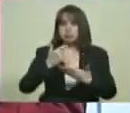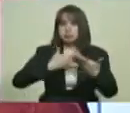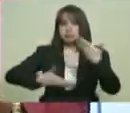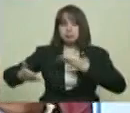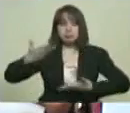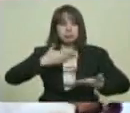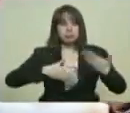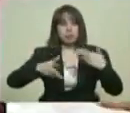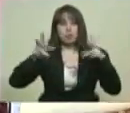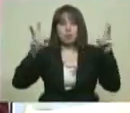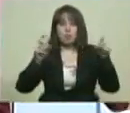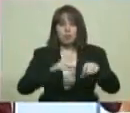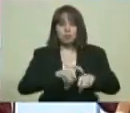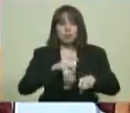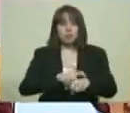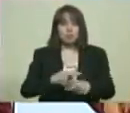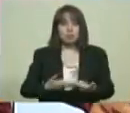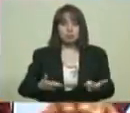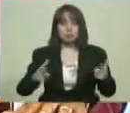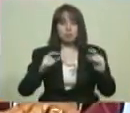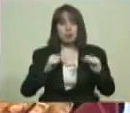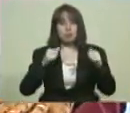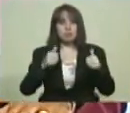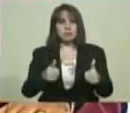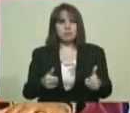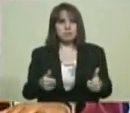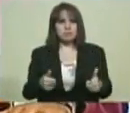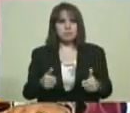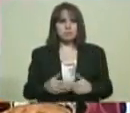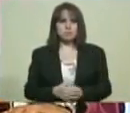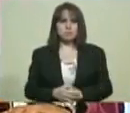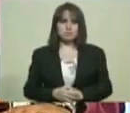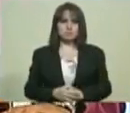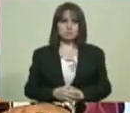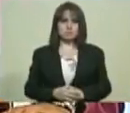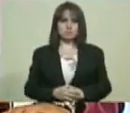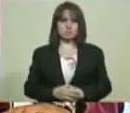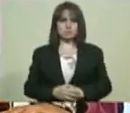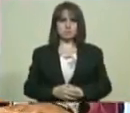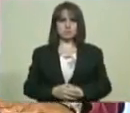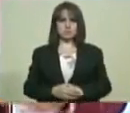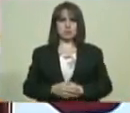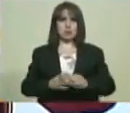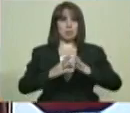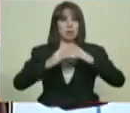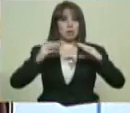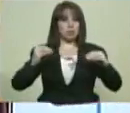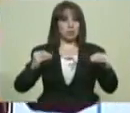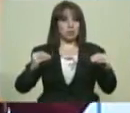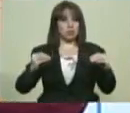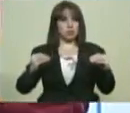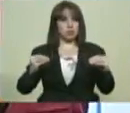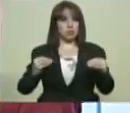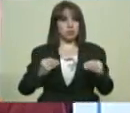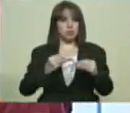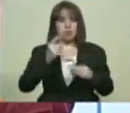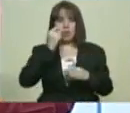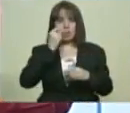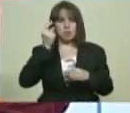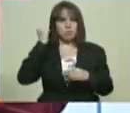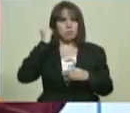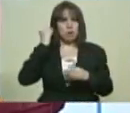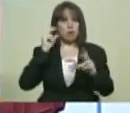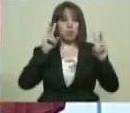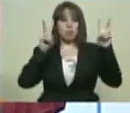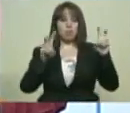esta nueva etapa que se va a abrir, en este nuevo comienzo para todos y para todas. Un